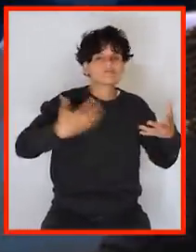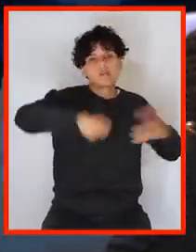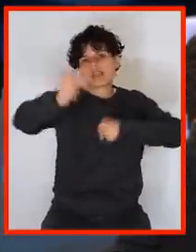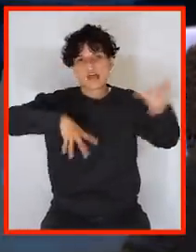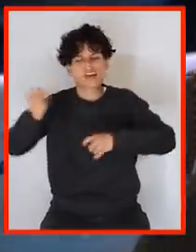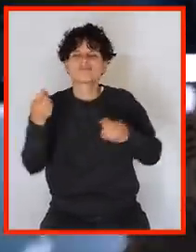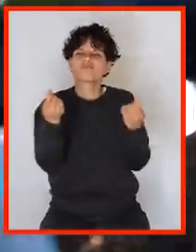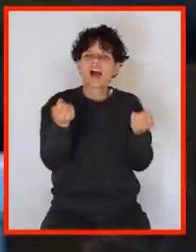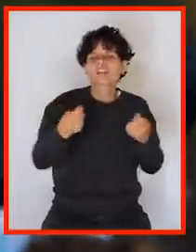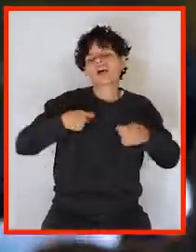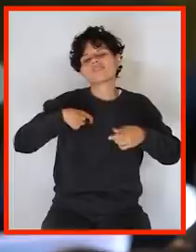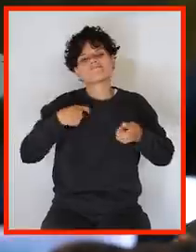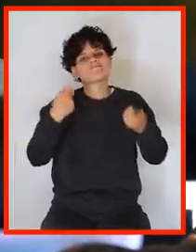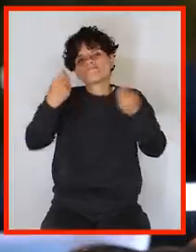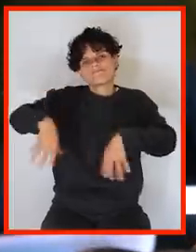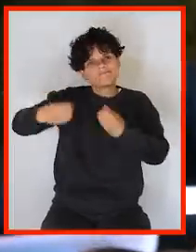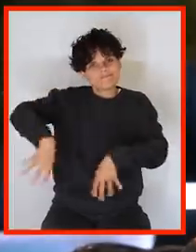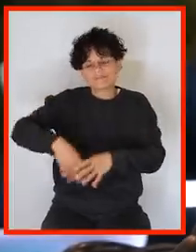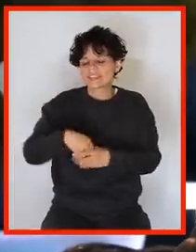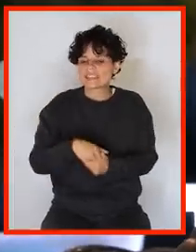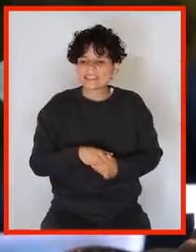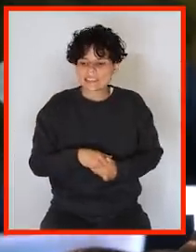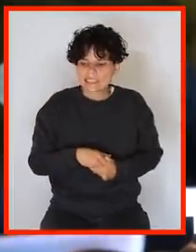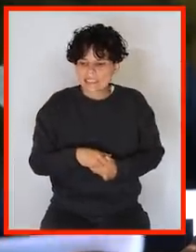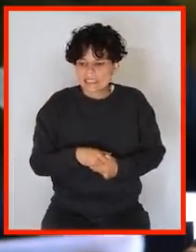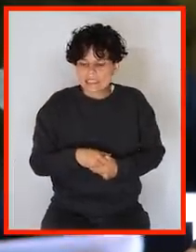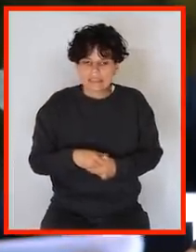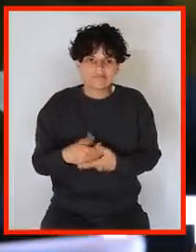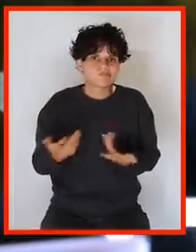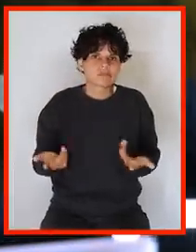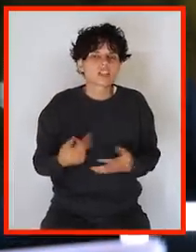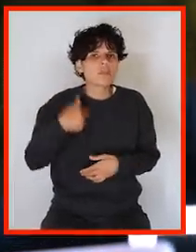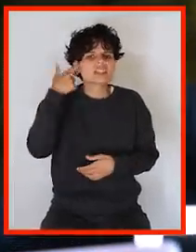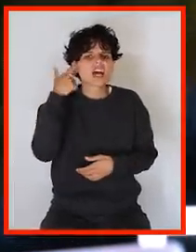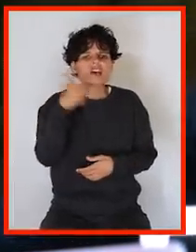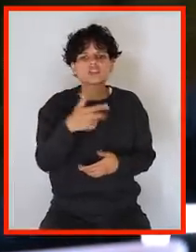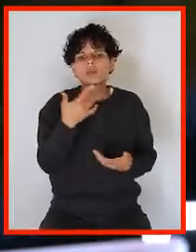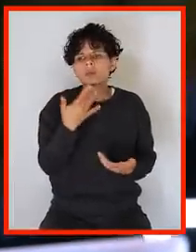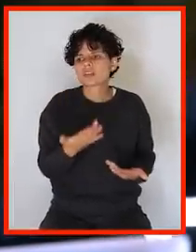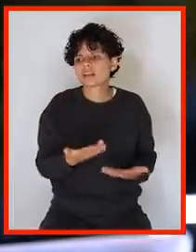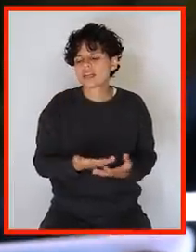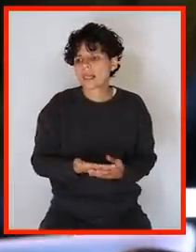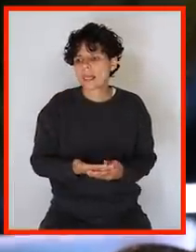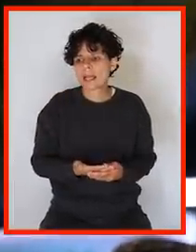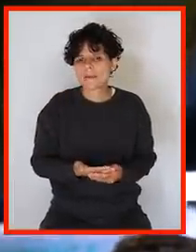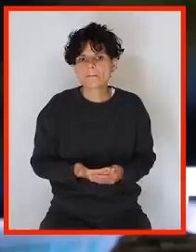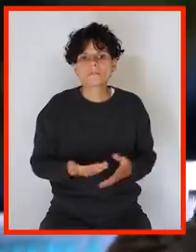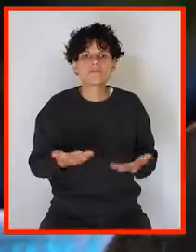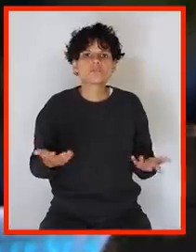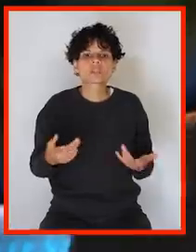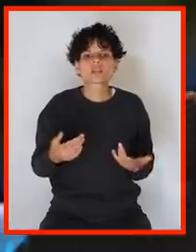yo en esos tiempos así como que decía, puta la wea, weón. Tanto que... uno se como que se caga así,